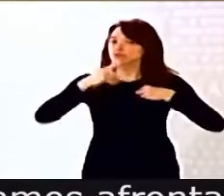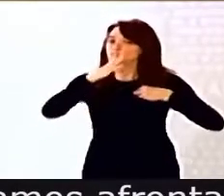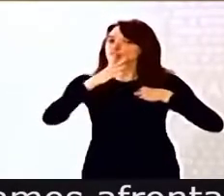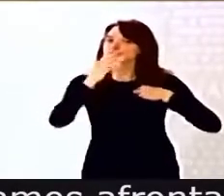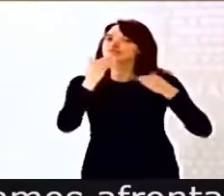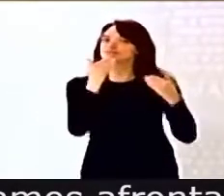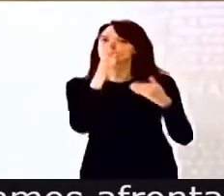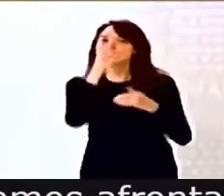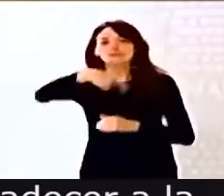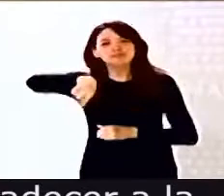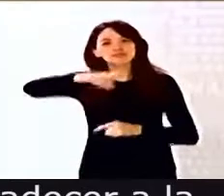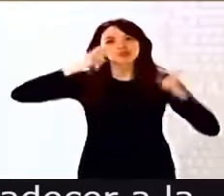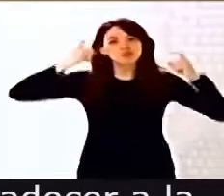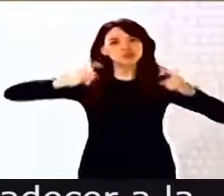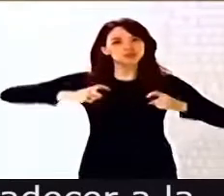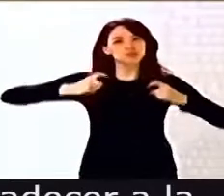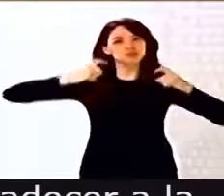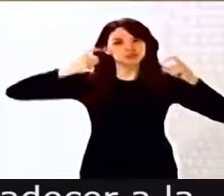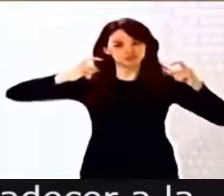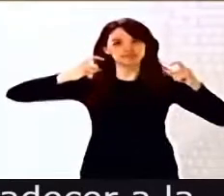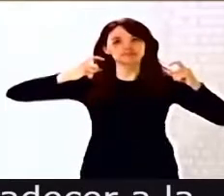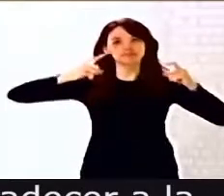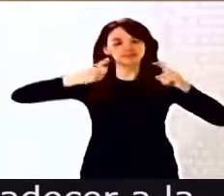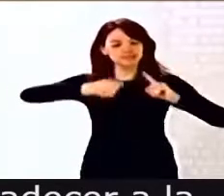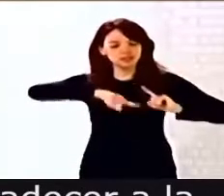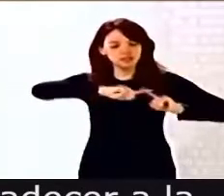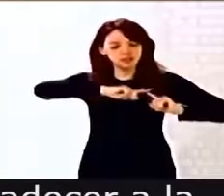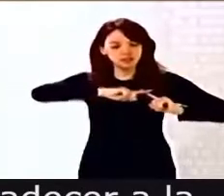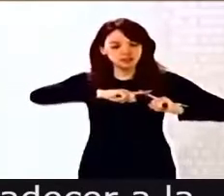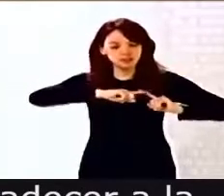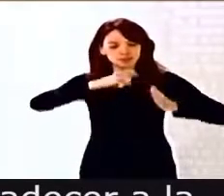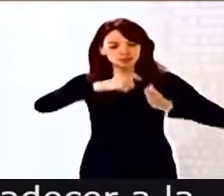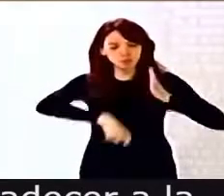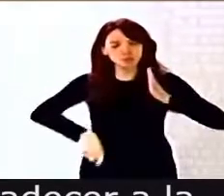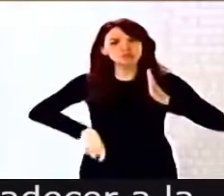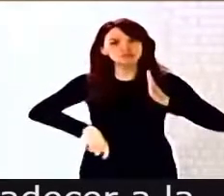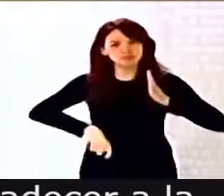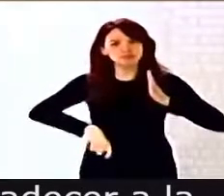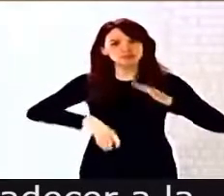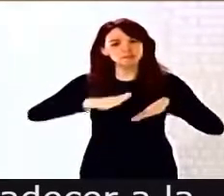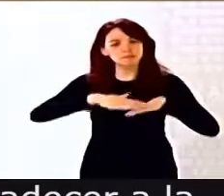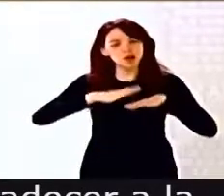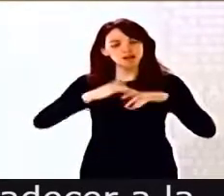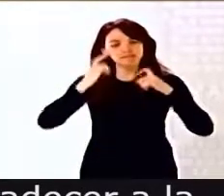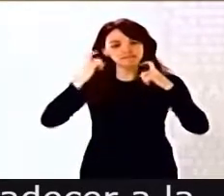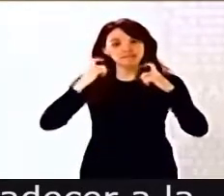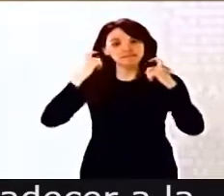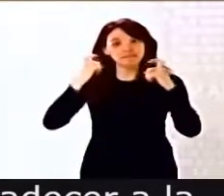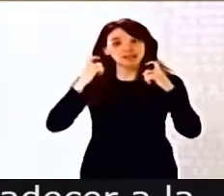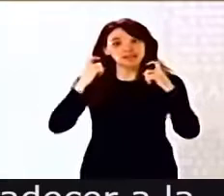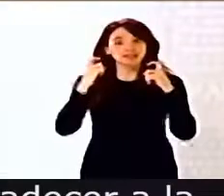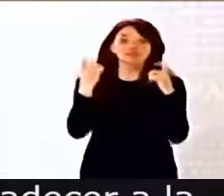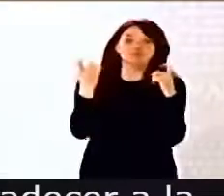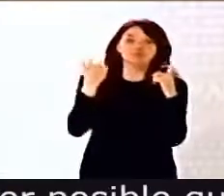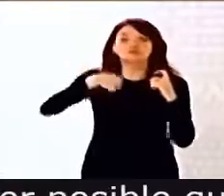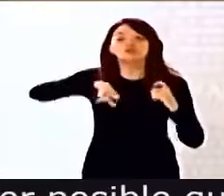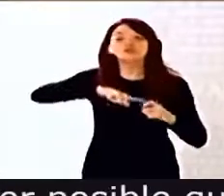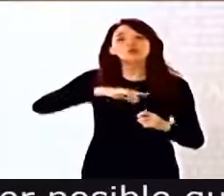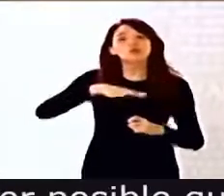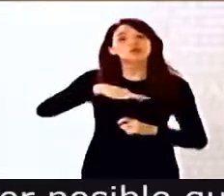haciendo, el enorme sacrificio que está haciendo para hacer posible que seamos capaces de